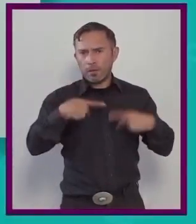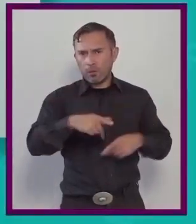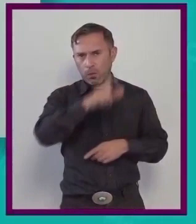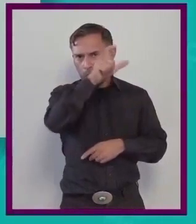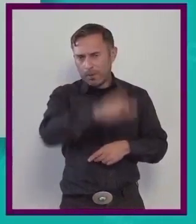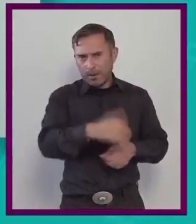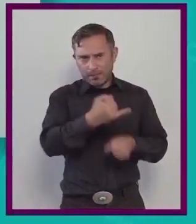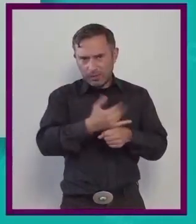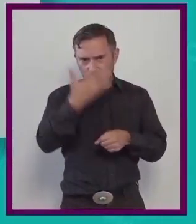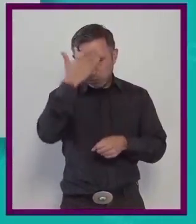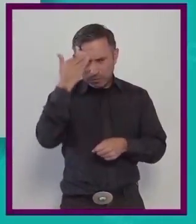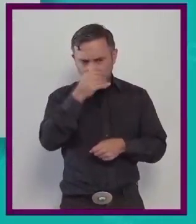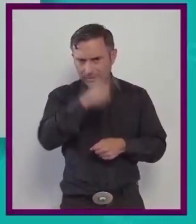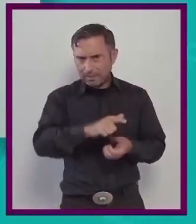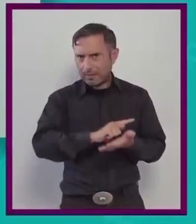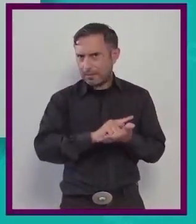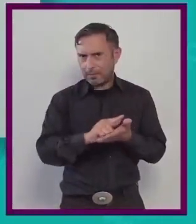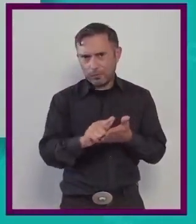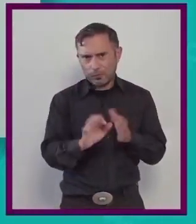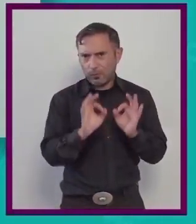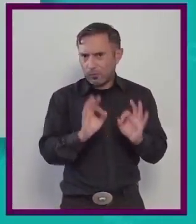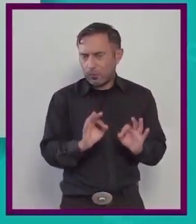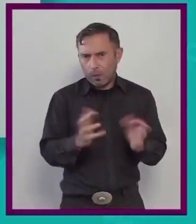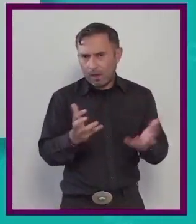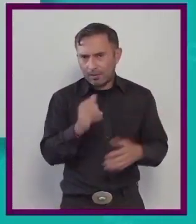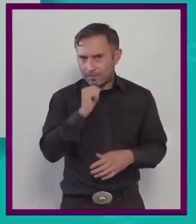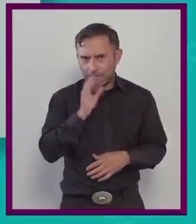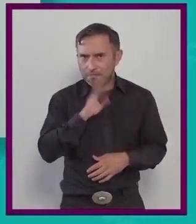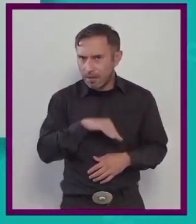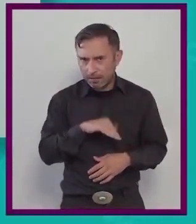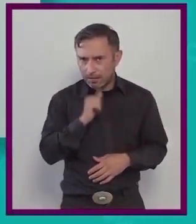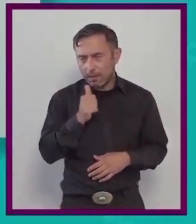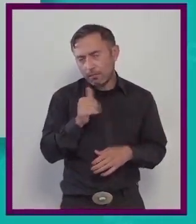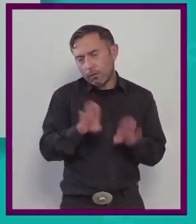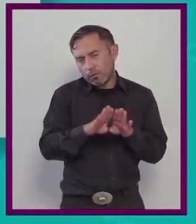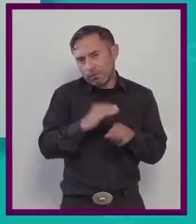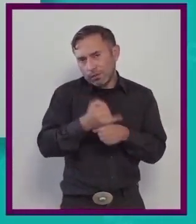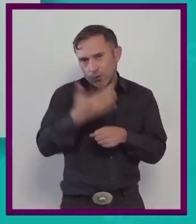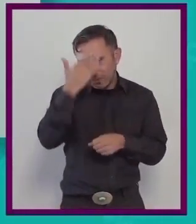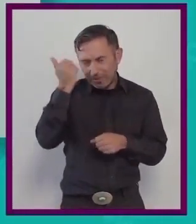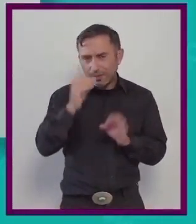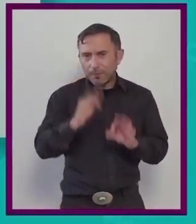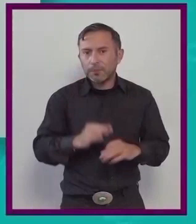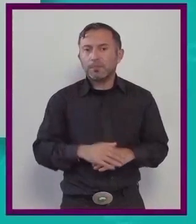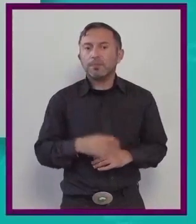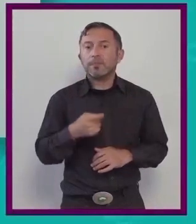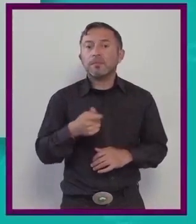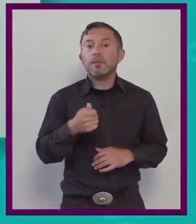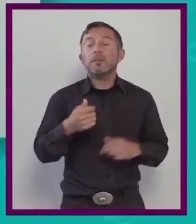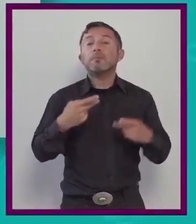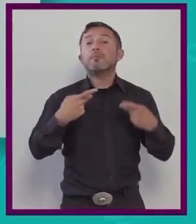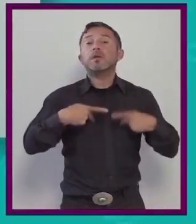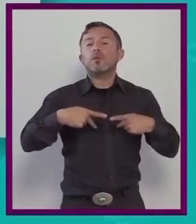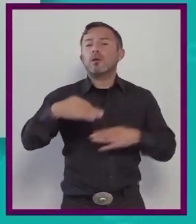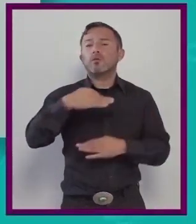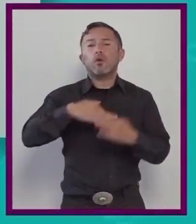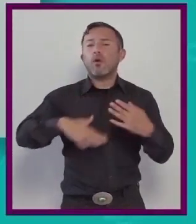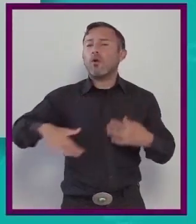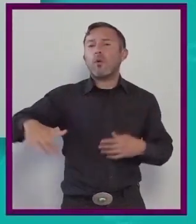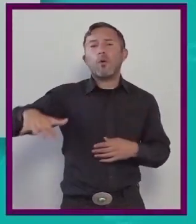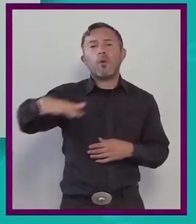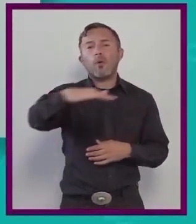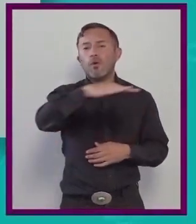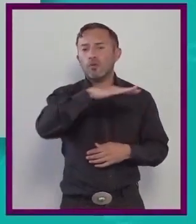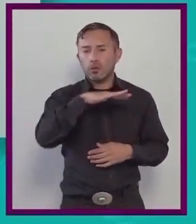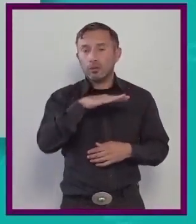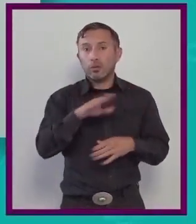coloquial, como si no hubiese hecho nada. Eso basa, y en eso se basa la presunción de inocencia, que van a tratar